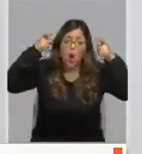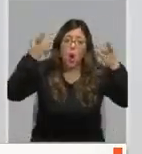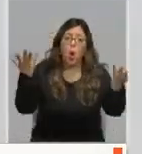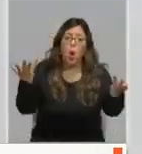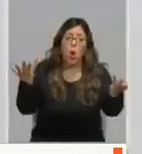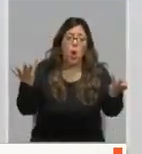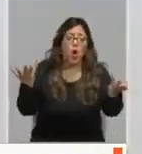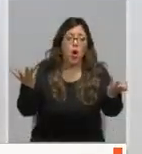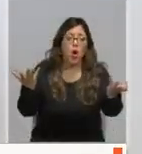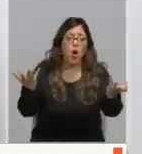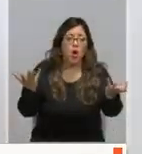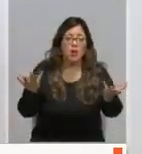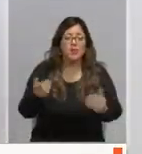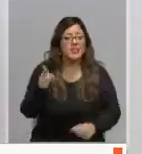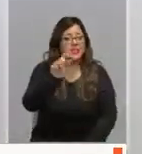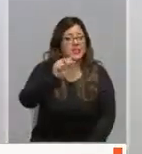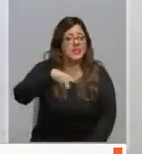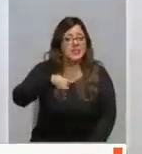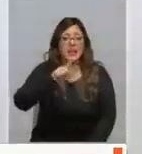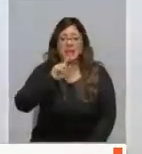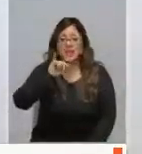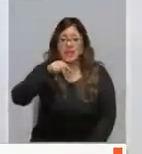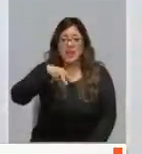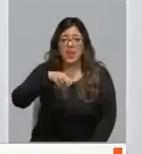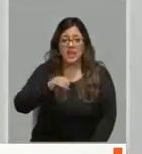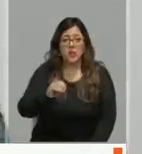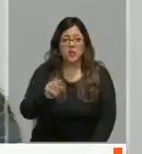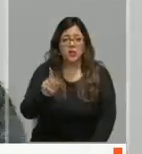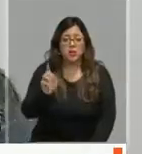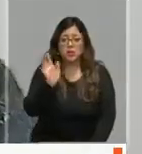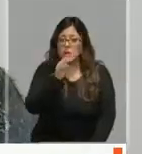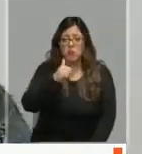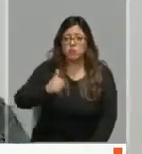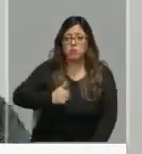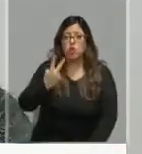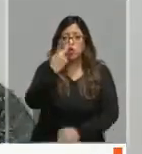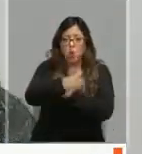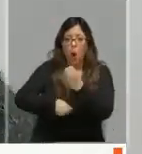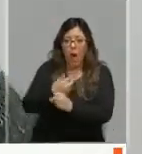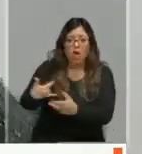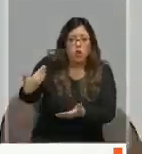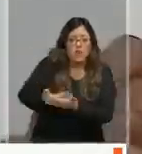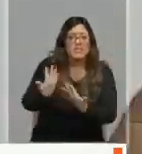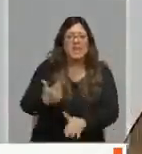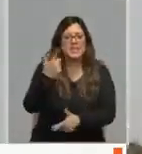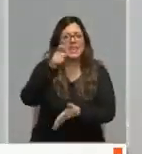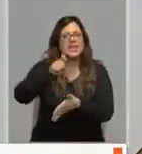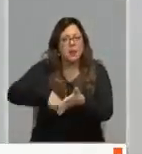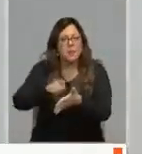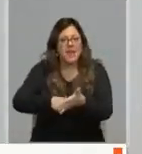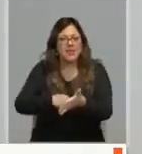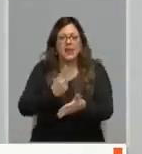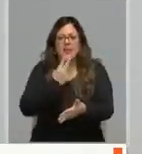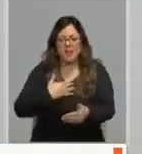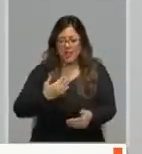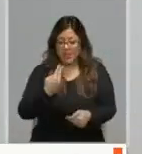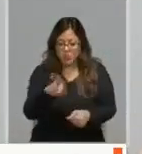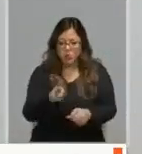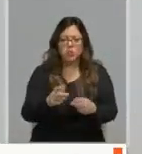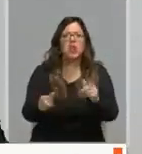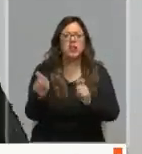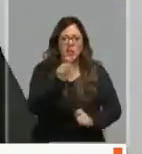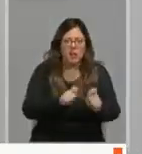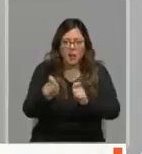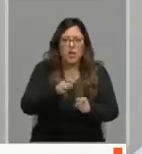¿Y tu gorrito? ¿No te lo vas a poner? Santino aún no cumple 2 años y ya ha pasado 7 meses de su corta vida en tratamiento contra el